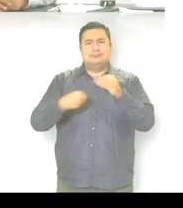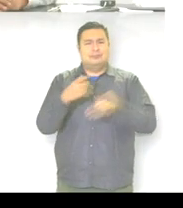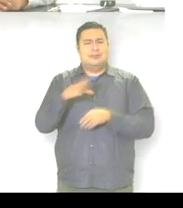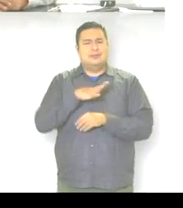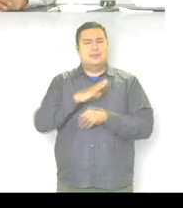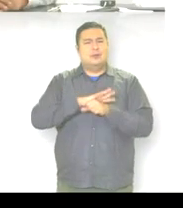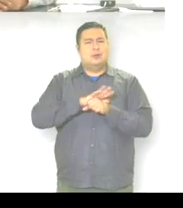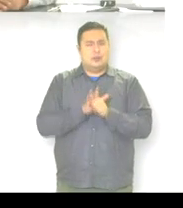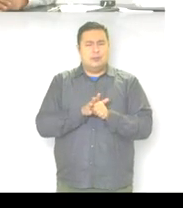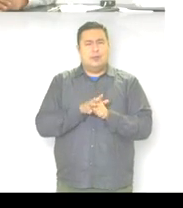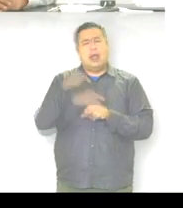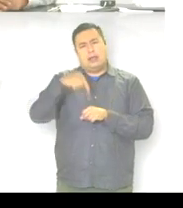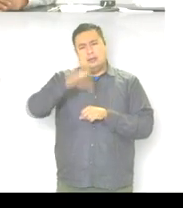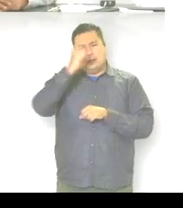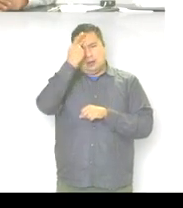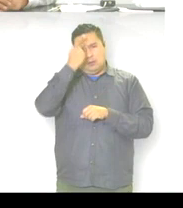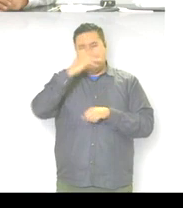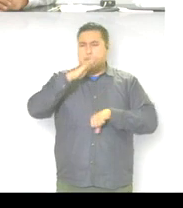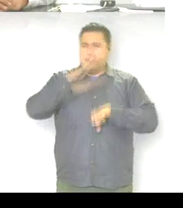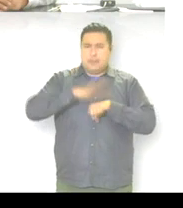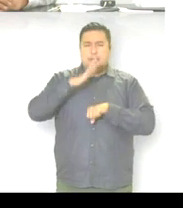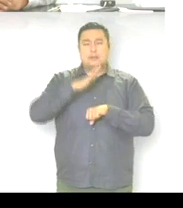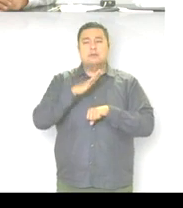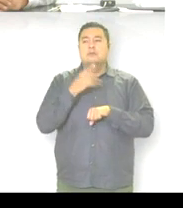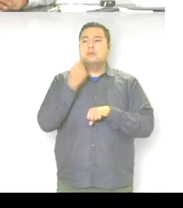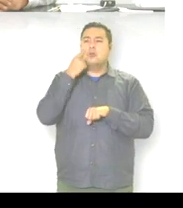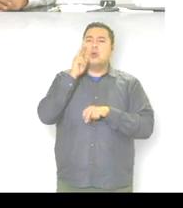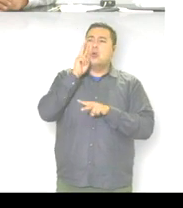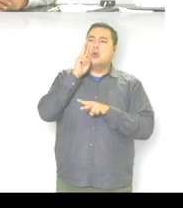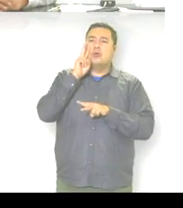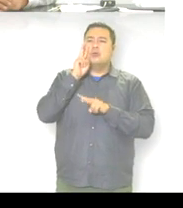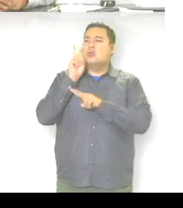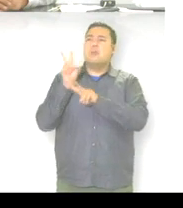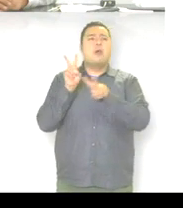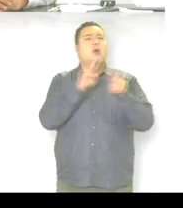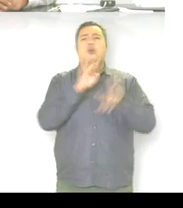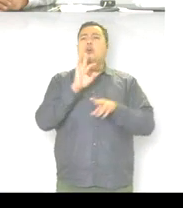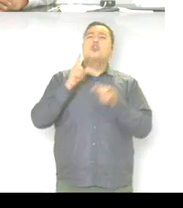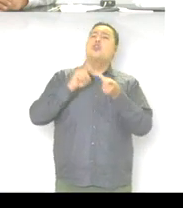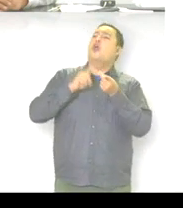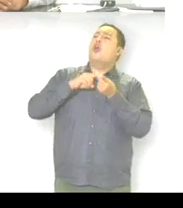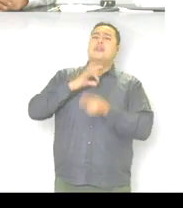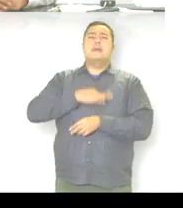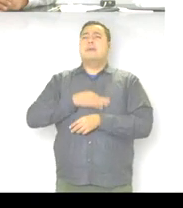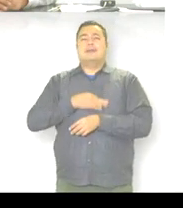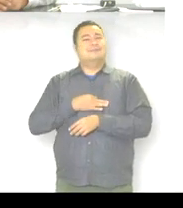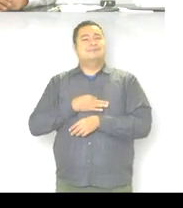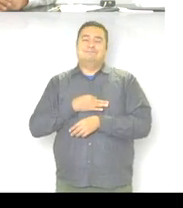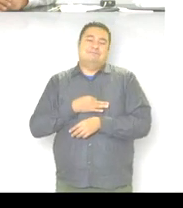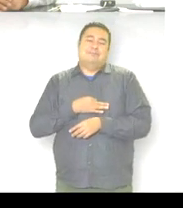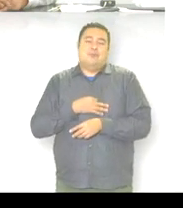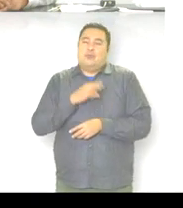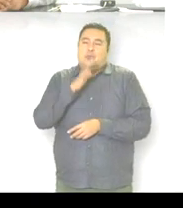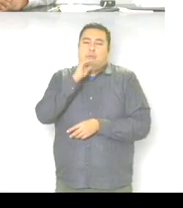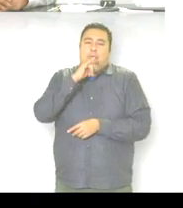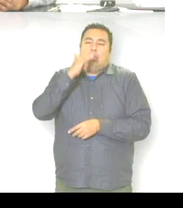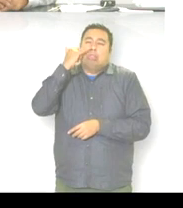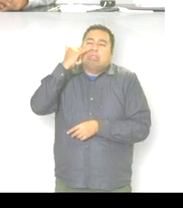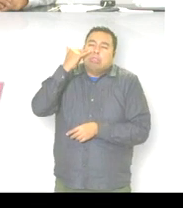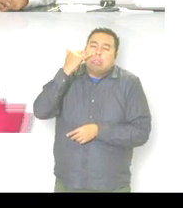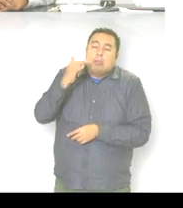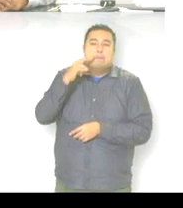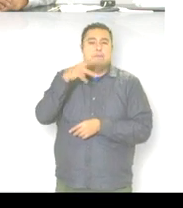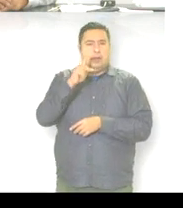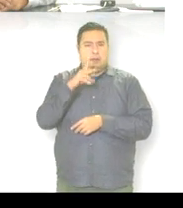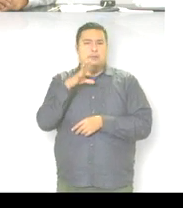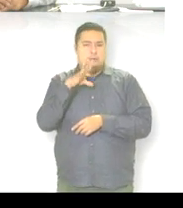mayor parte del estado, esta transmisión es activa y aunque no veamos el virus, él está presente, ahí está circulando y por eso no debemos